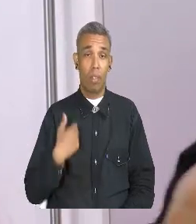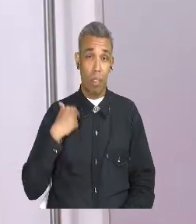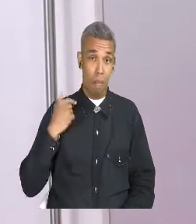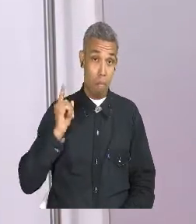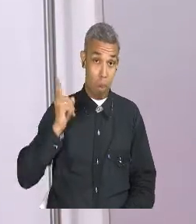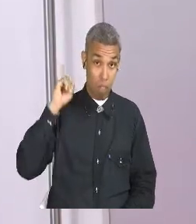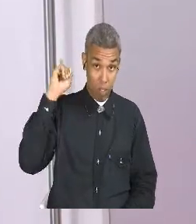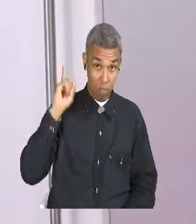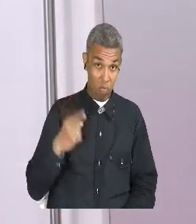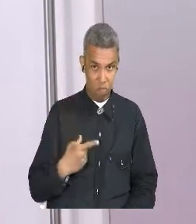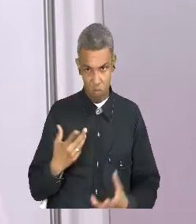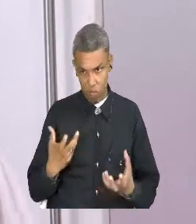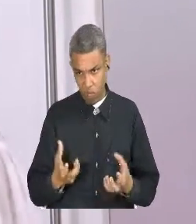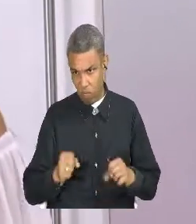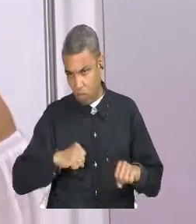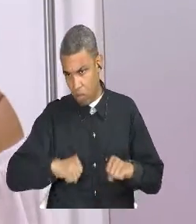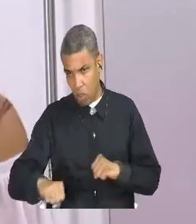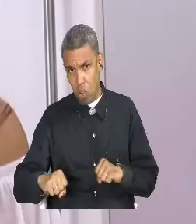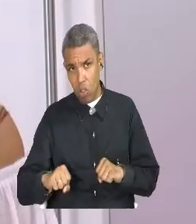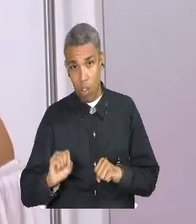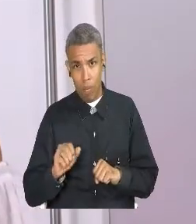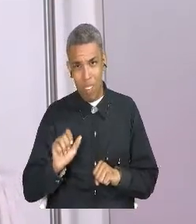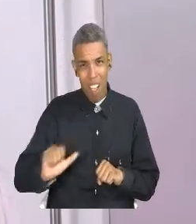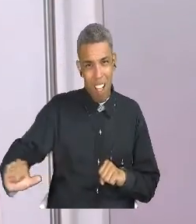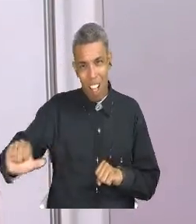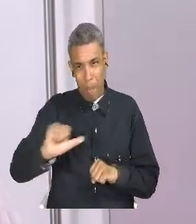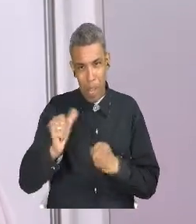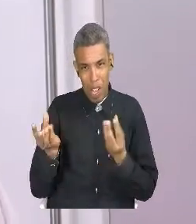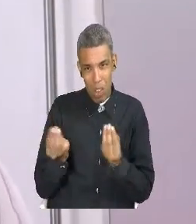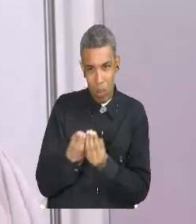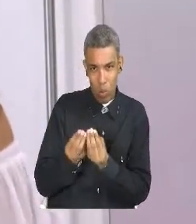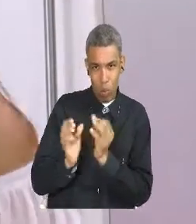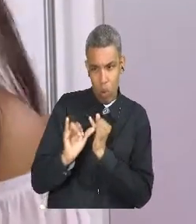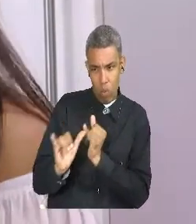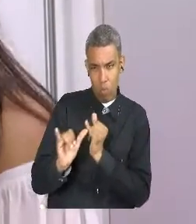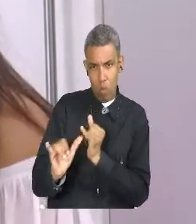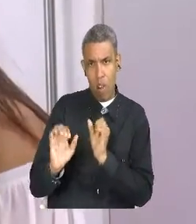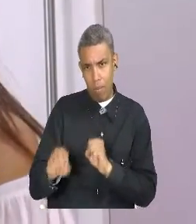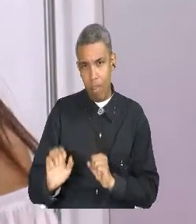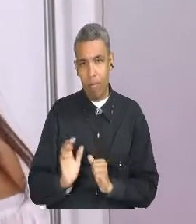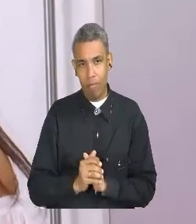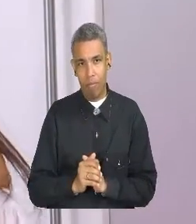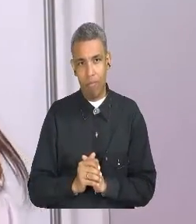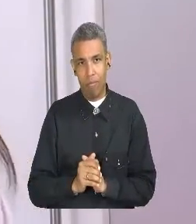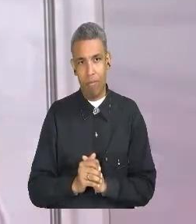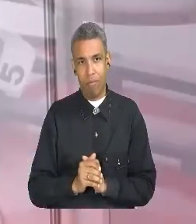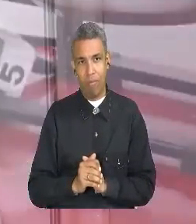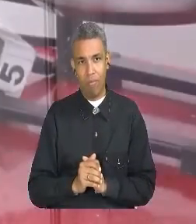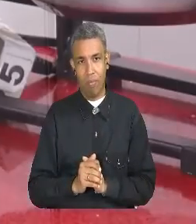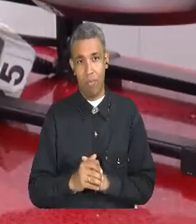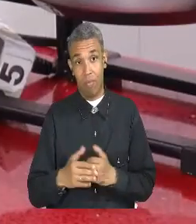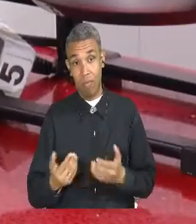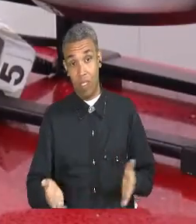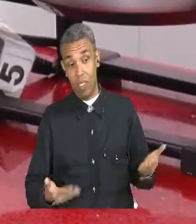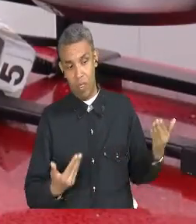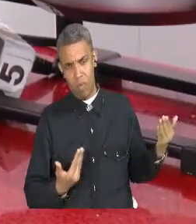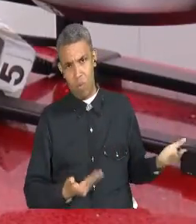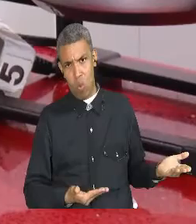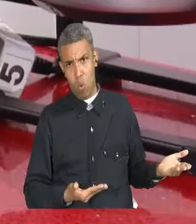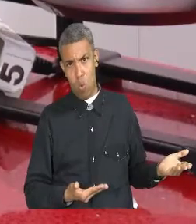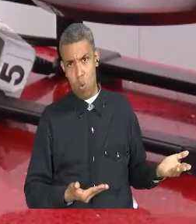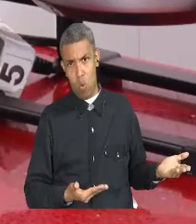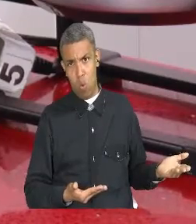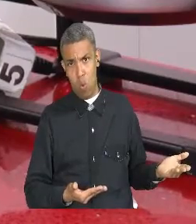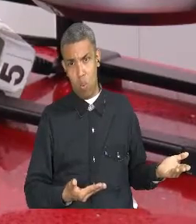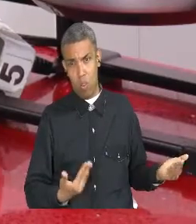el ámbito público, y de lo cual me siento muy muy orgullosa y muy agradecida. No, aparte que tronco de ejemplo, como diríamos en mi casa, tronco de ejemplo